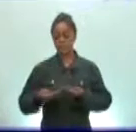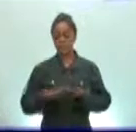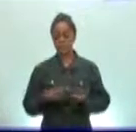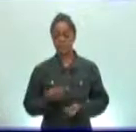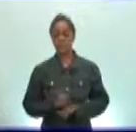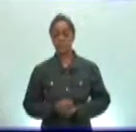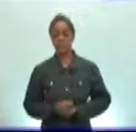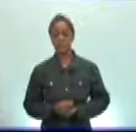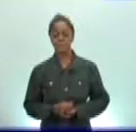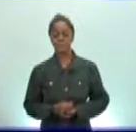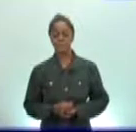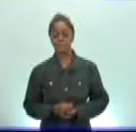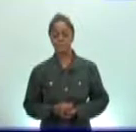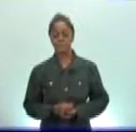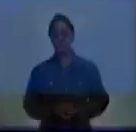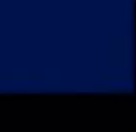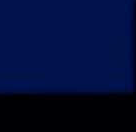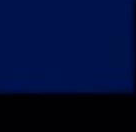ella.